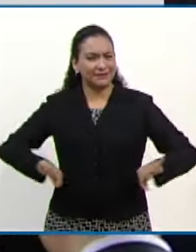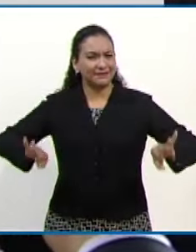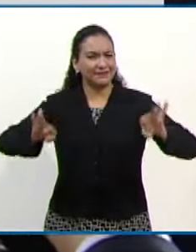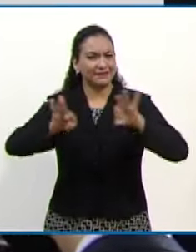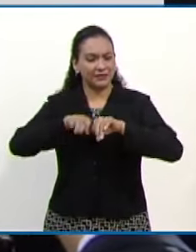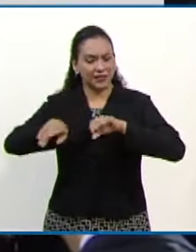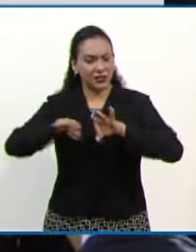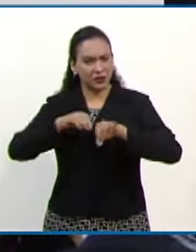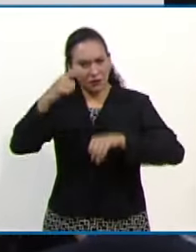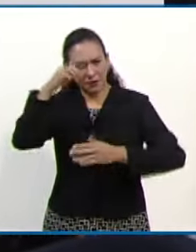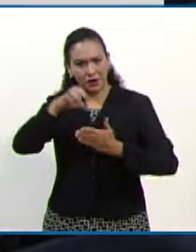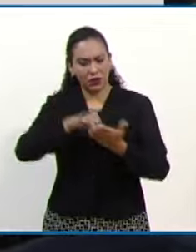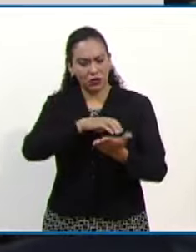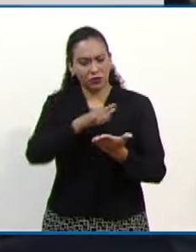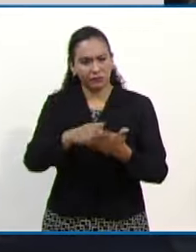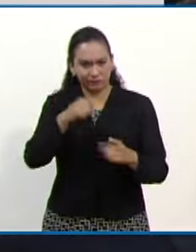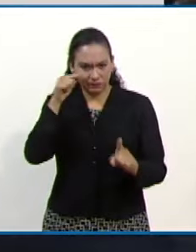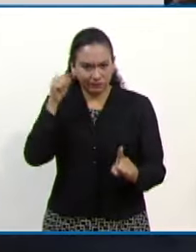la democracia en México.